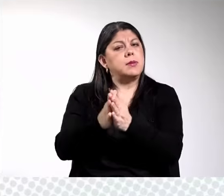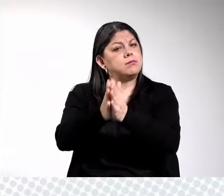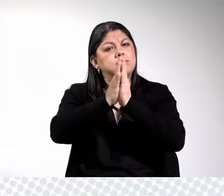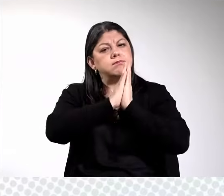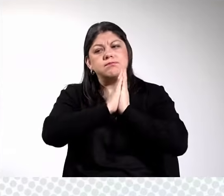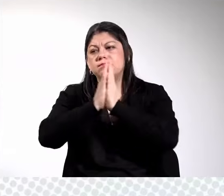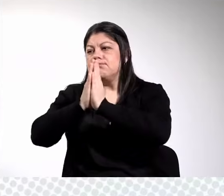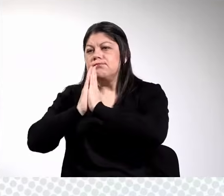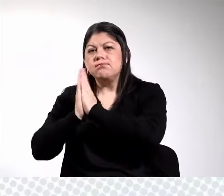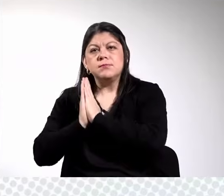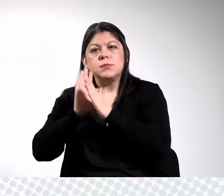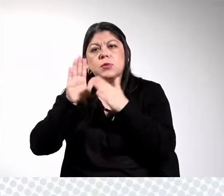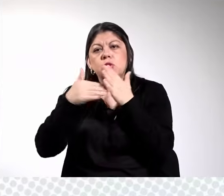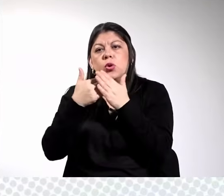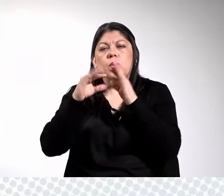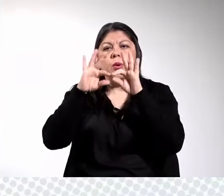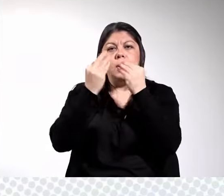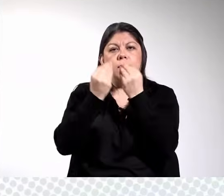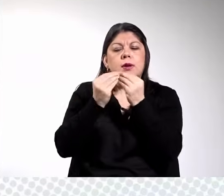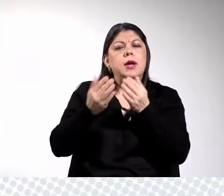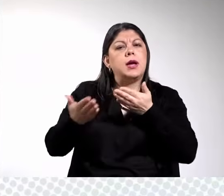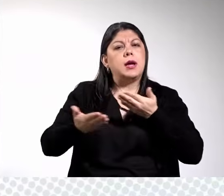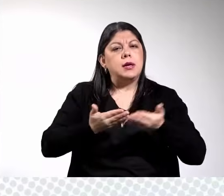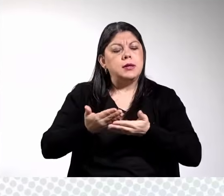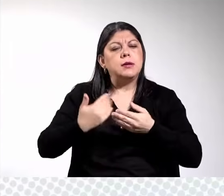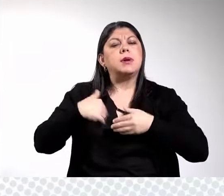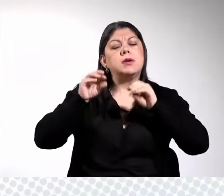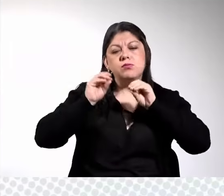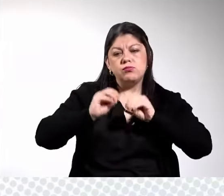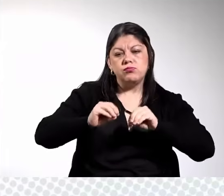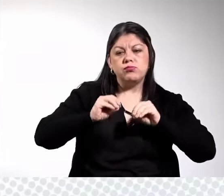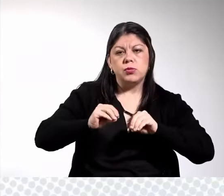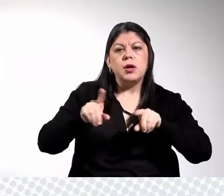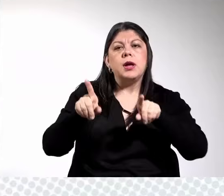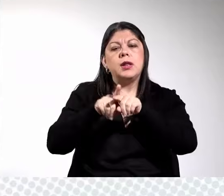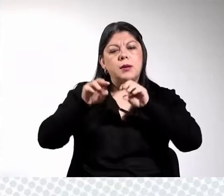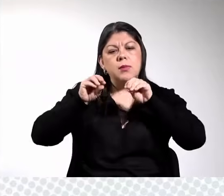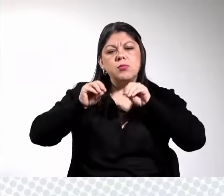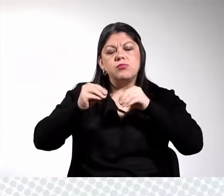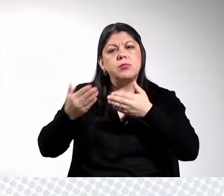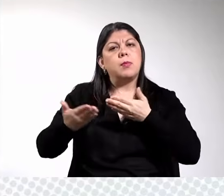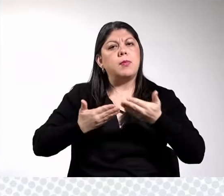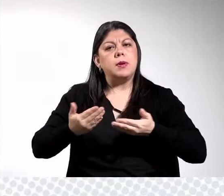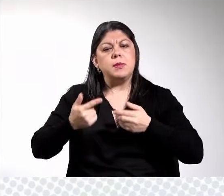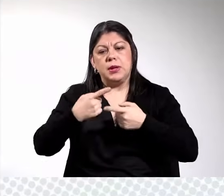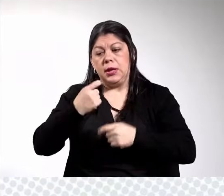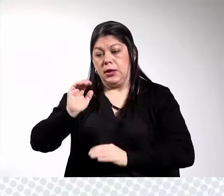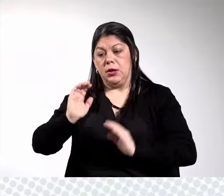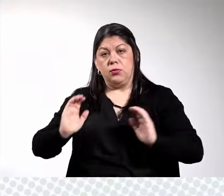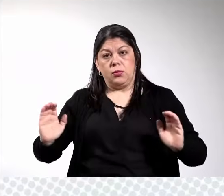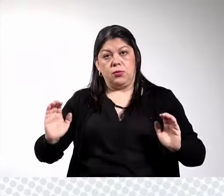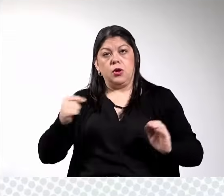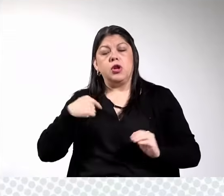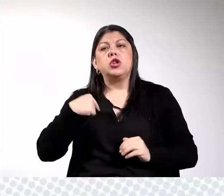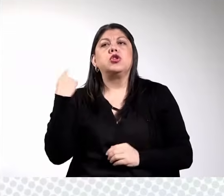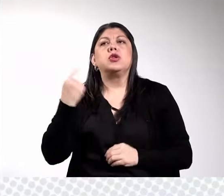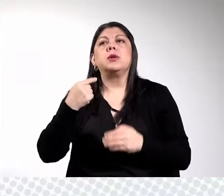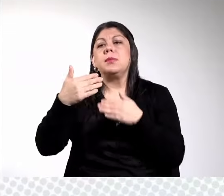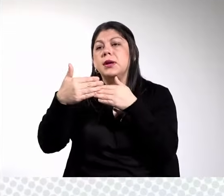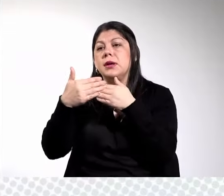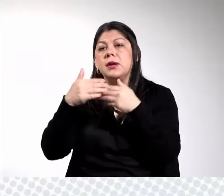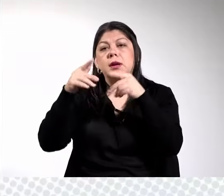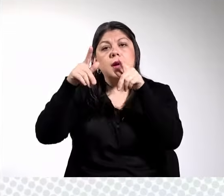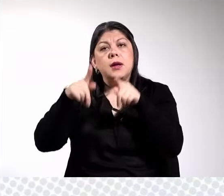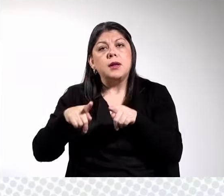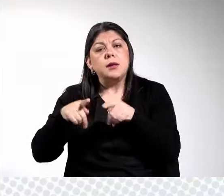¿verdad?, servir y se nos enseñaba a servir desde muy niñas. Eso hace que yo siempre he estado cerca de